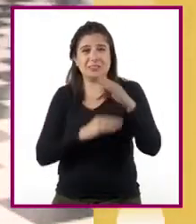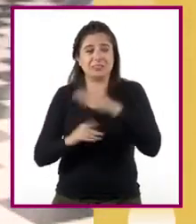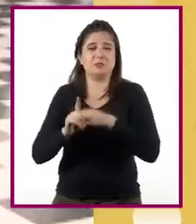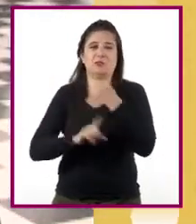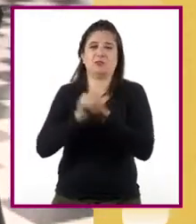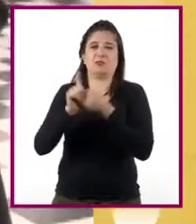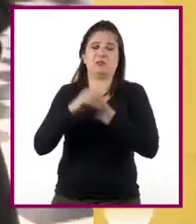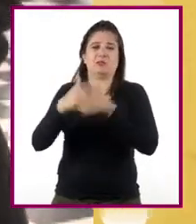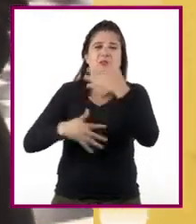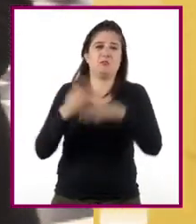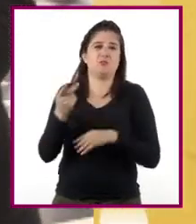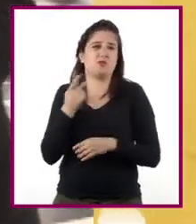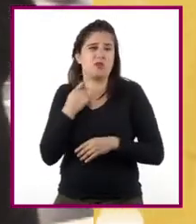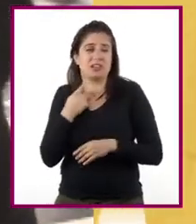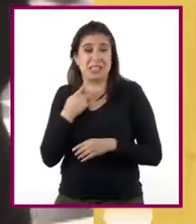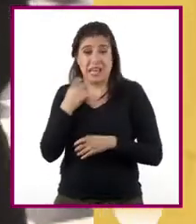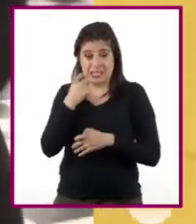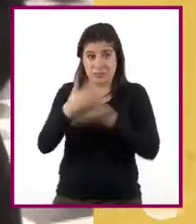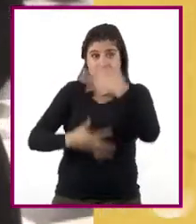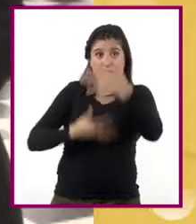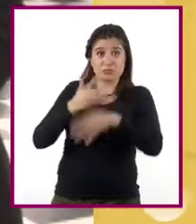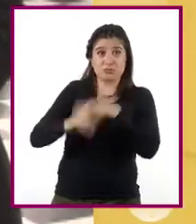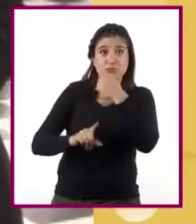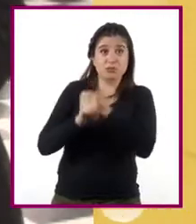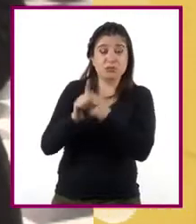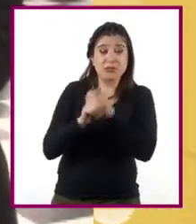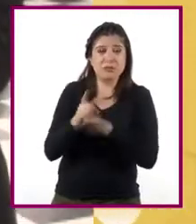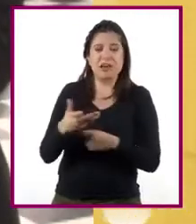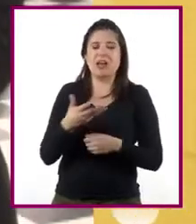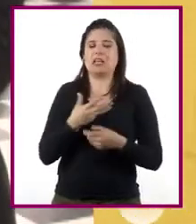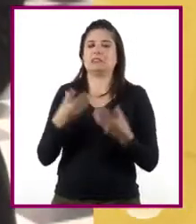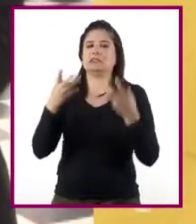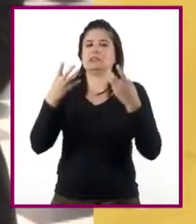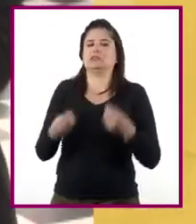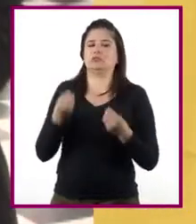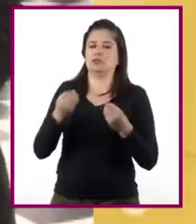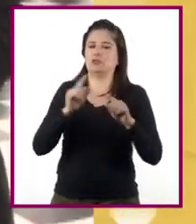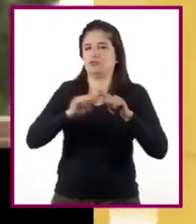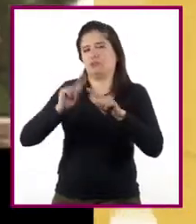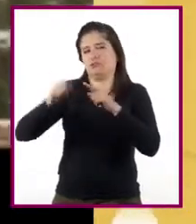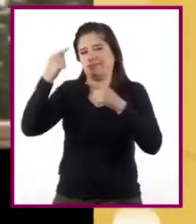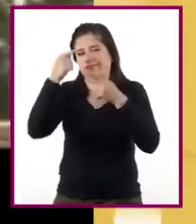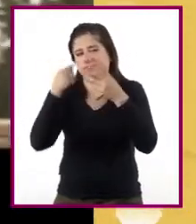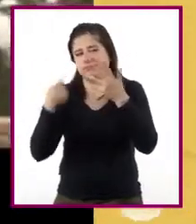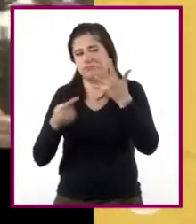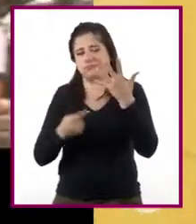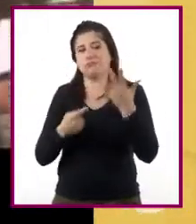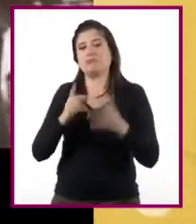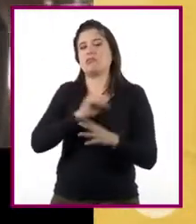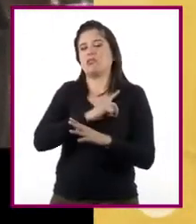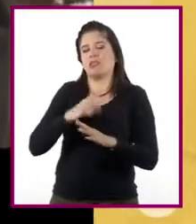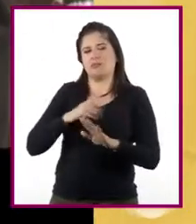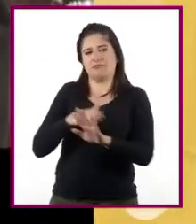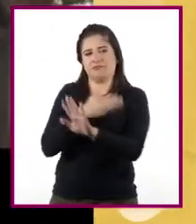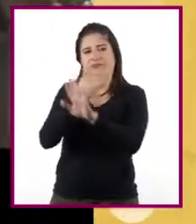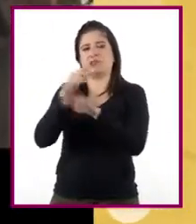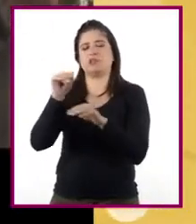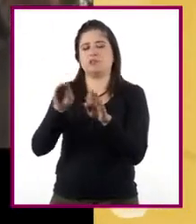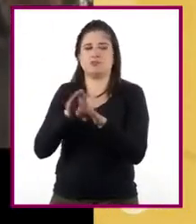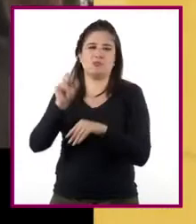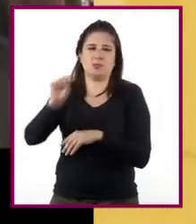nombre lo indica. Una crisis es un momento en el que se convergen una serie de factores que impactan a la sociedad de manera